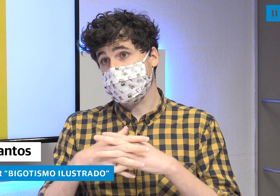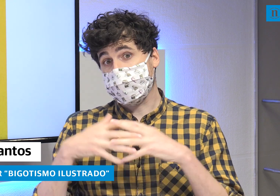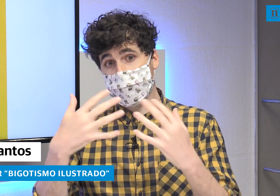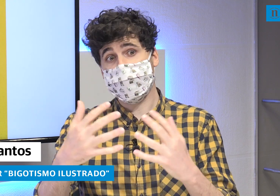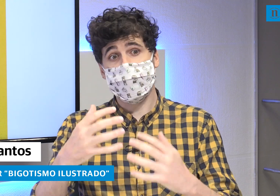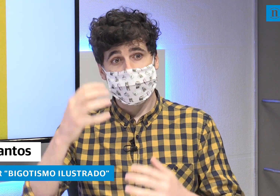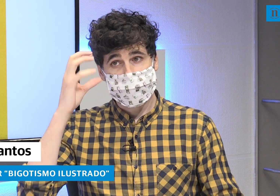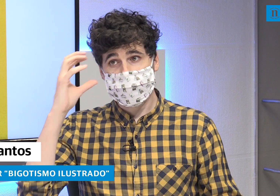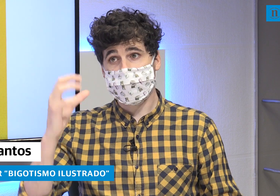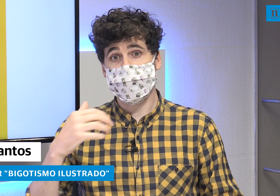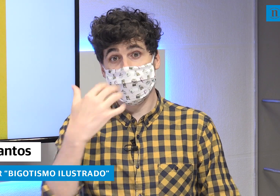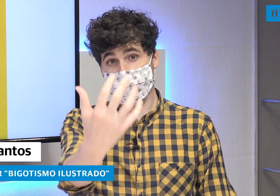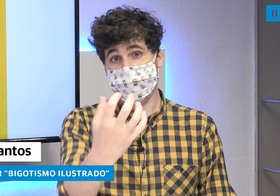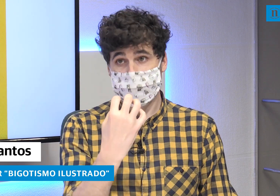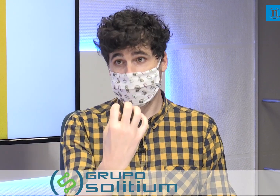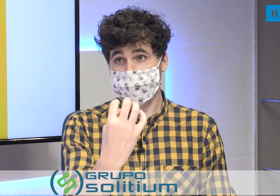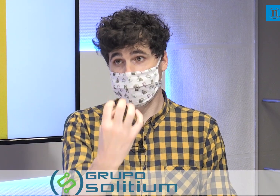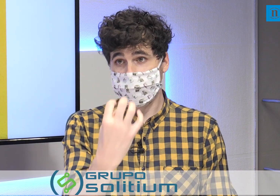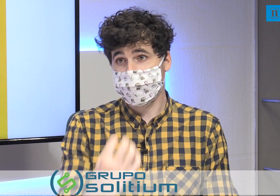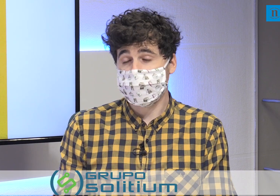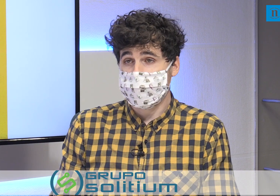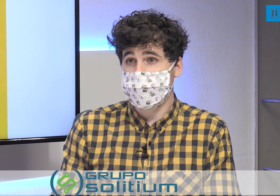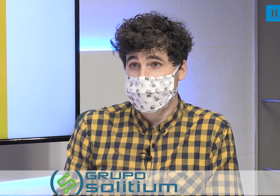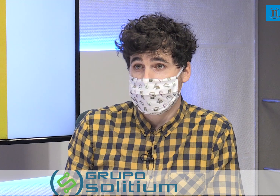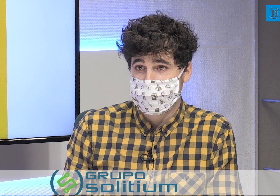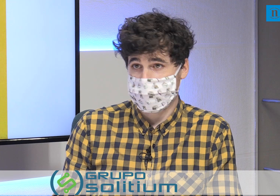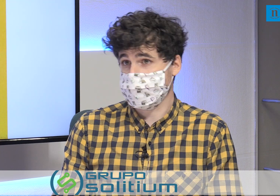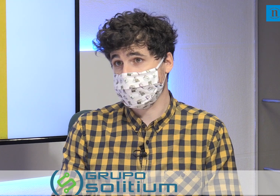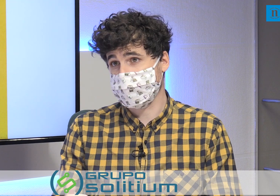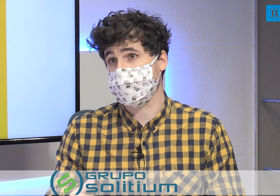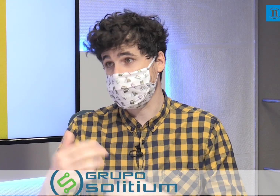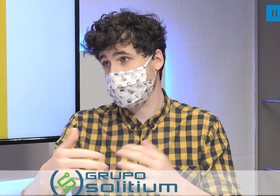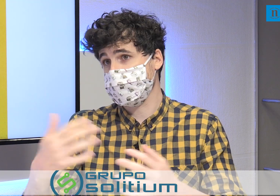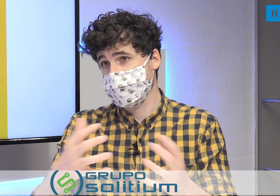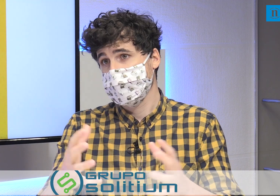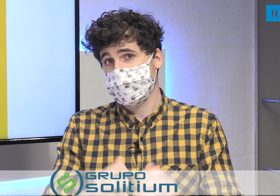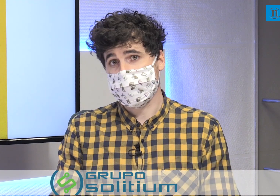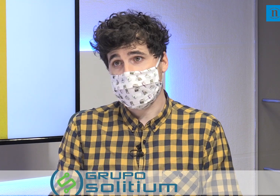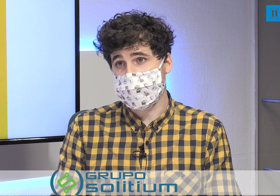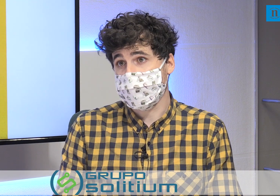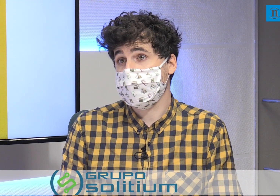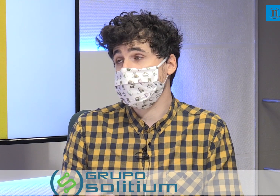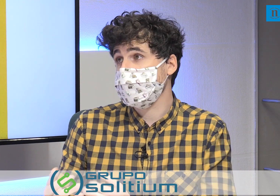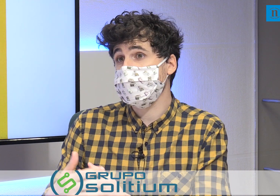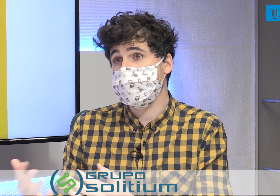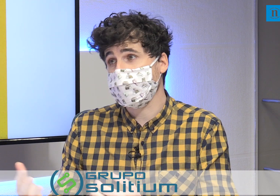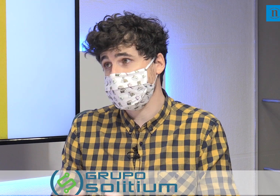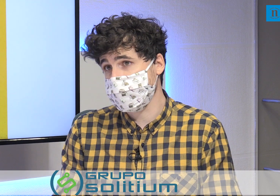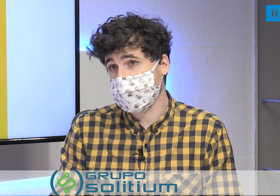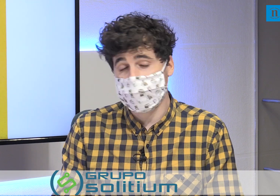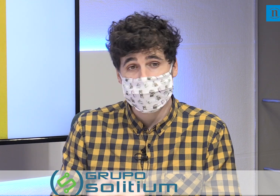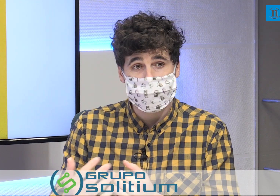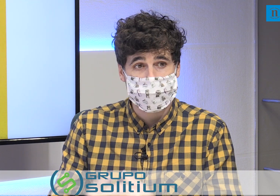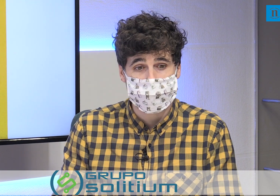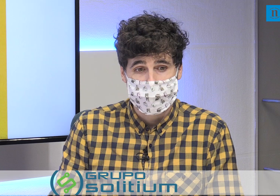si te cuadra con lo que tenéis en la cabeza y lo que estás viendo y lo que te entra por los ojos pues perfecto pues sigues sigues ahí pero hay veces que no surge